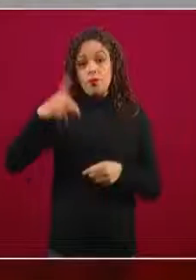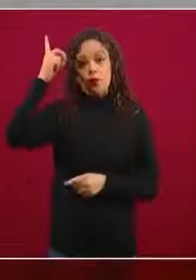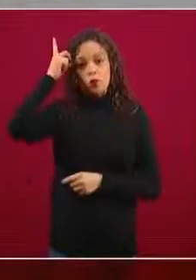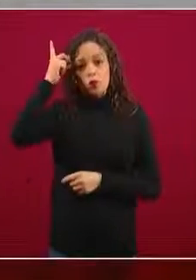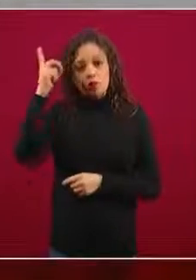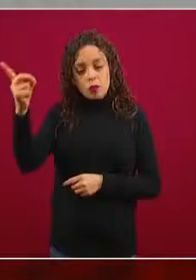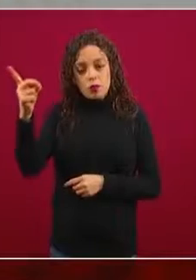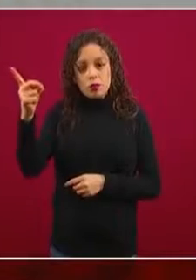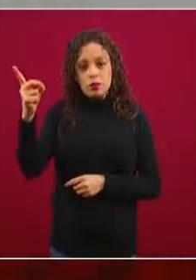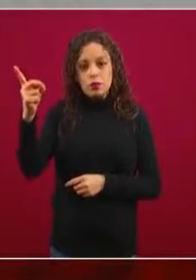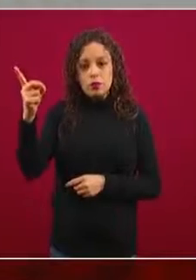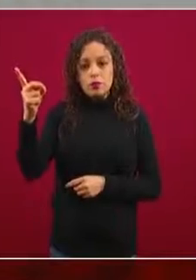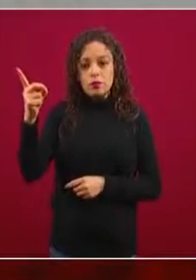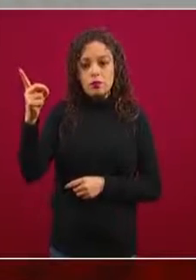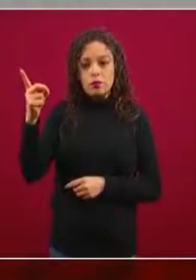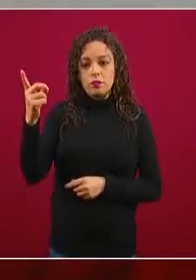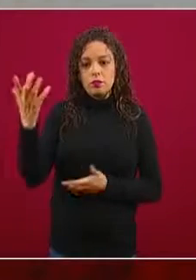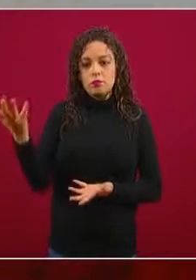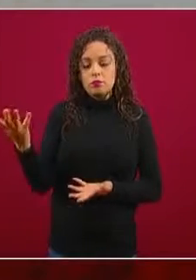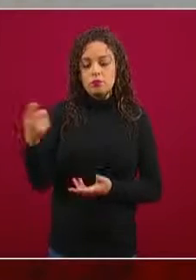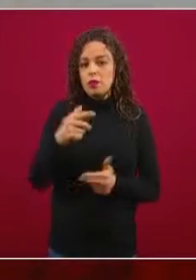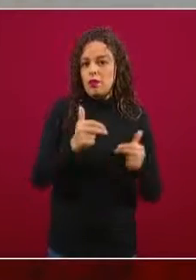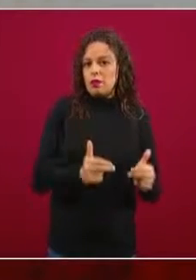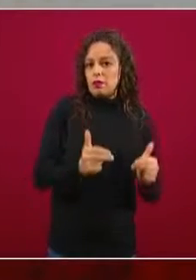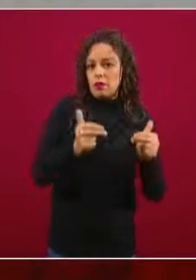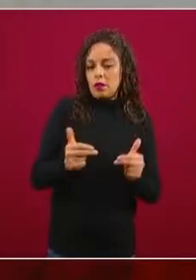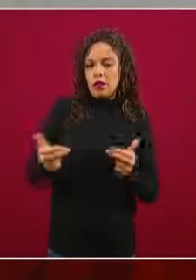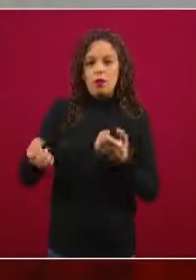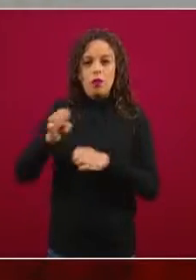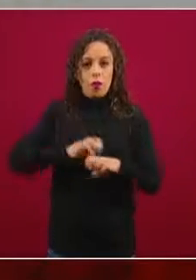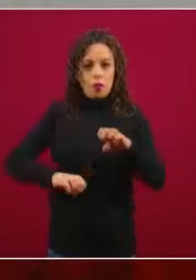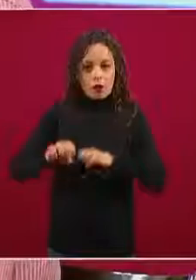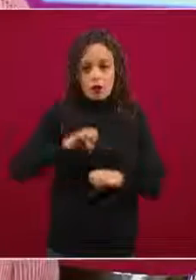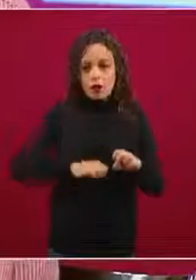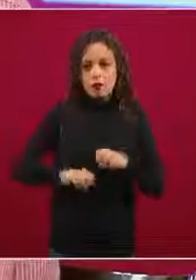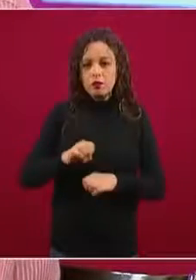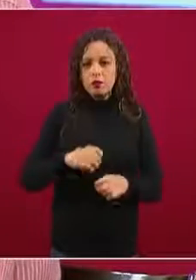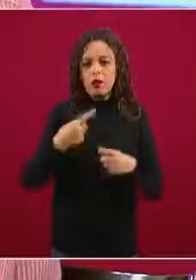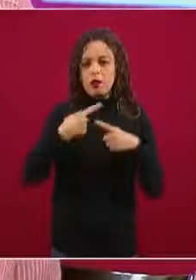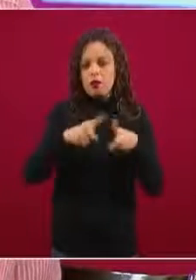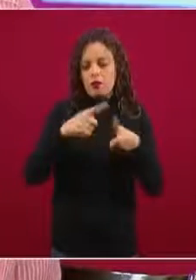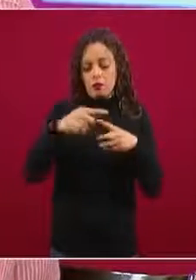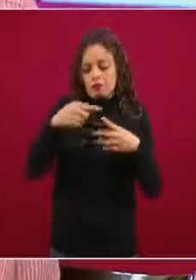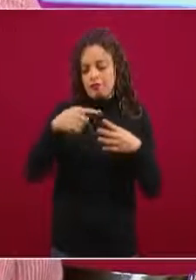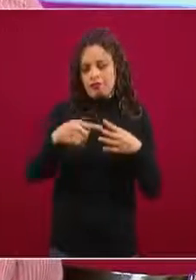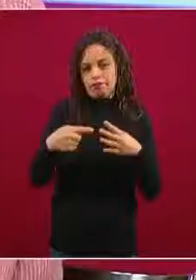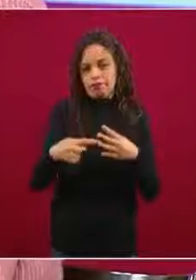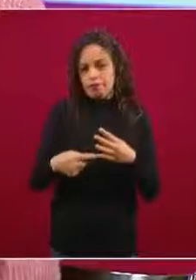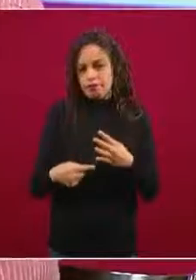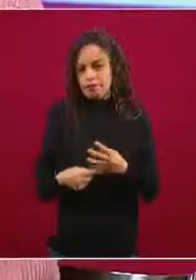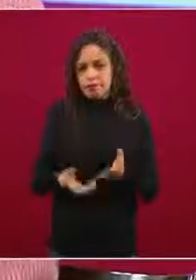propietarios de giros comerciales, empresas y distintos